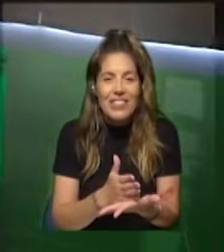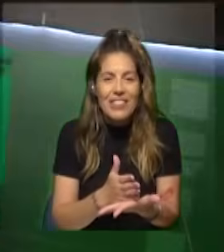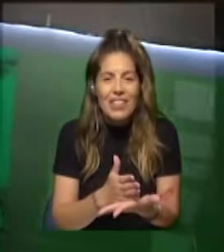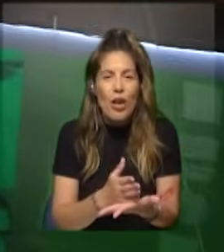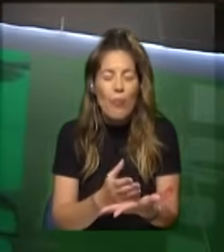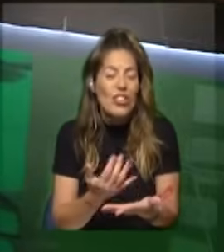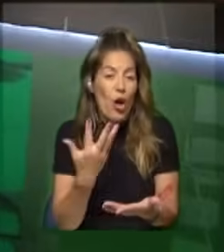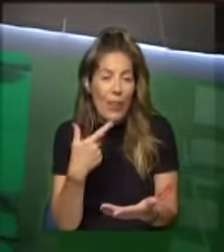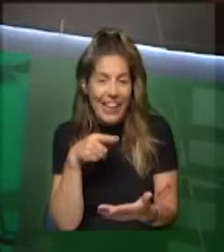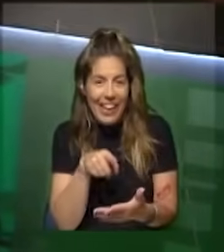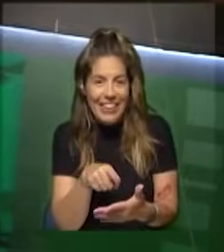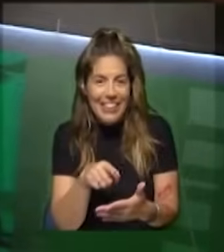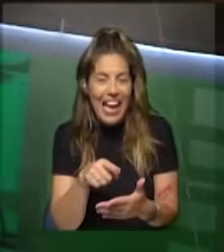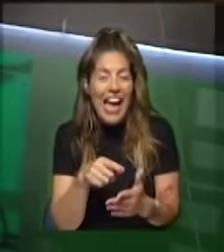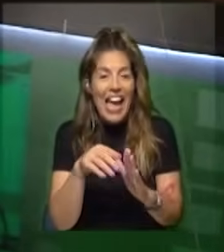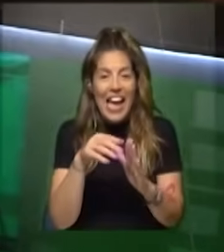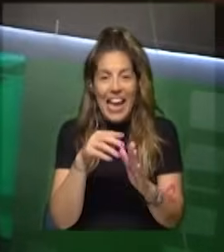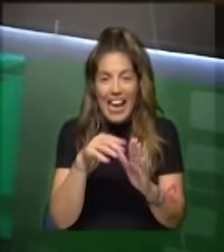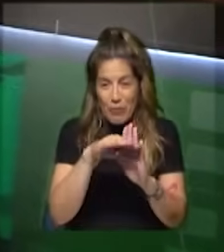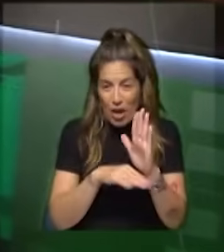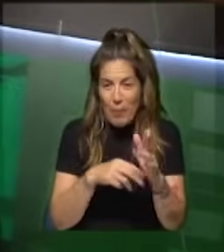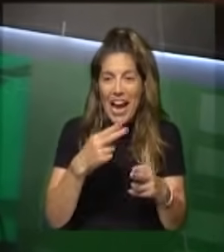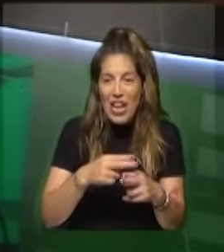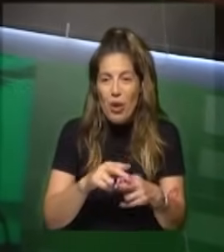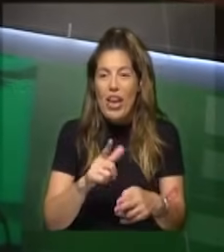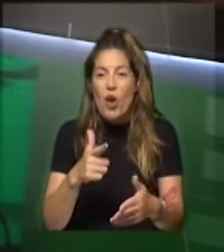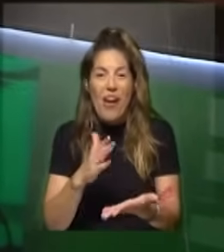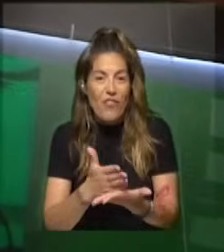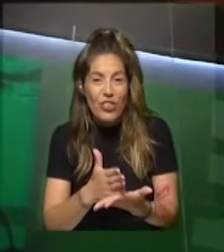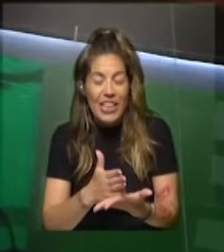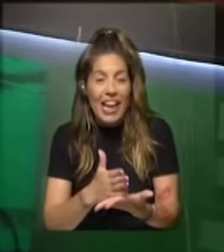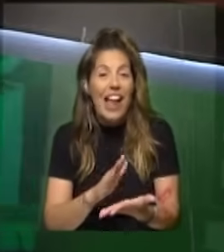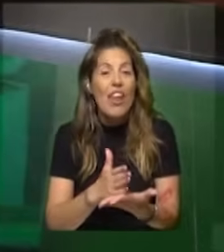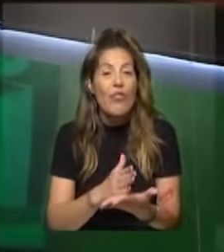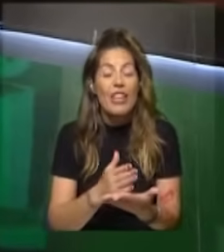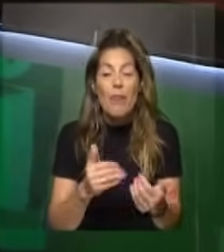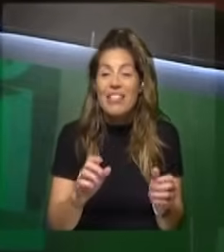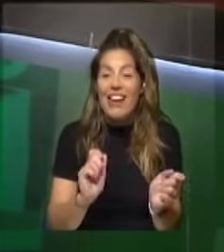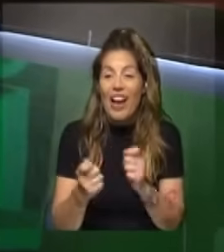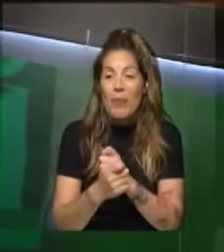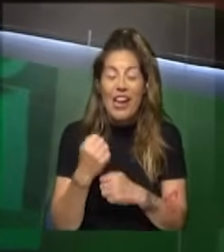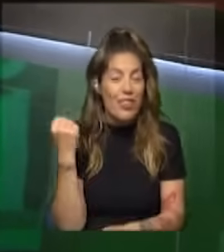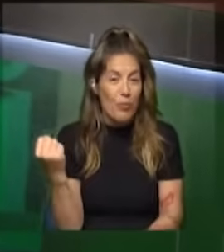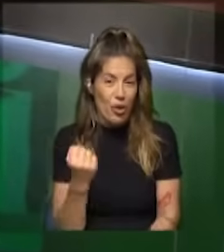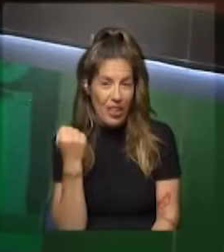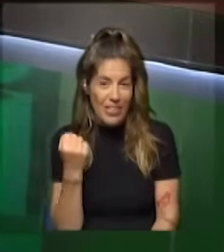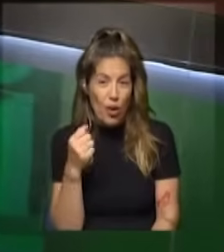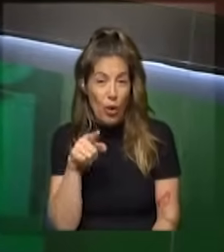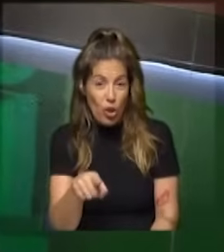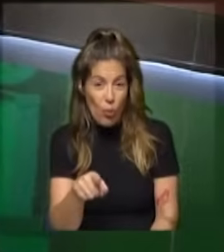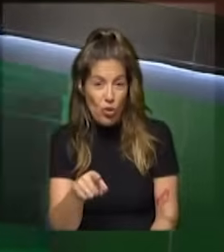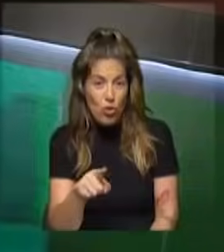eso me encanta el programa, el nombre de Sin Fronteras, las fronteras empiezan a cambiar de importancia. Cuando vos tenías